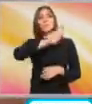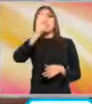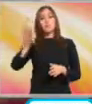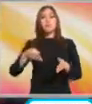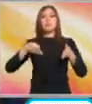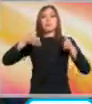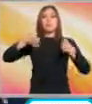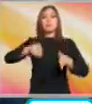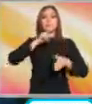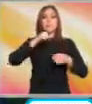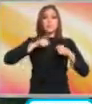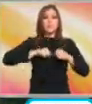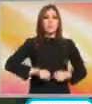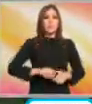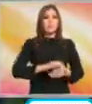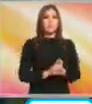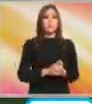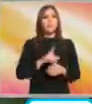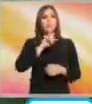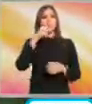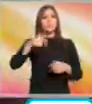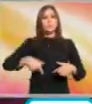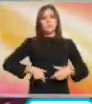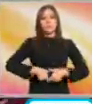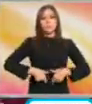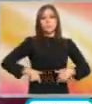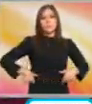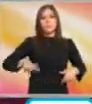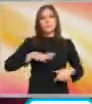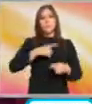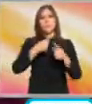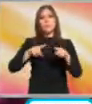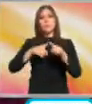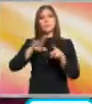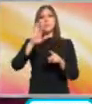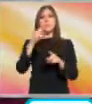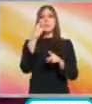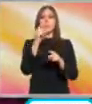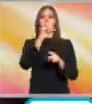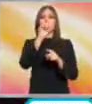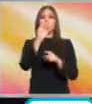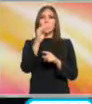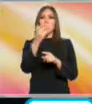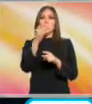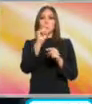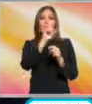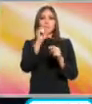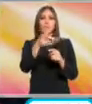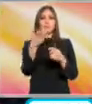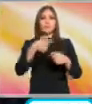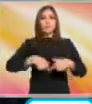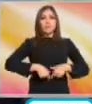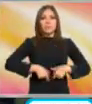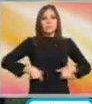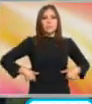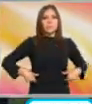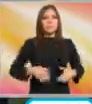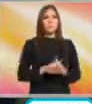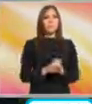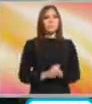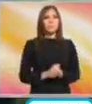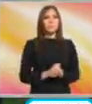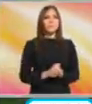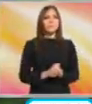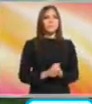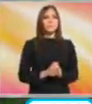ceñidor, que tiene 52 figuras, que está hecho en telar de cintura. Cabe rescatar que